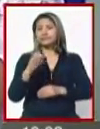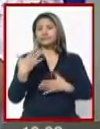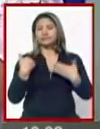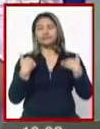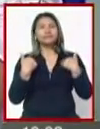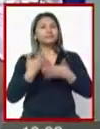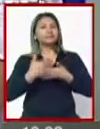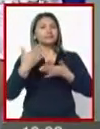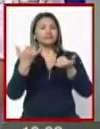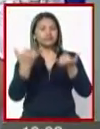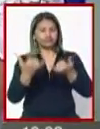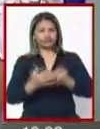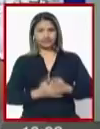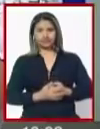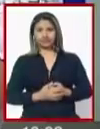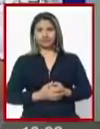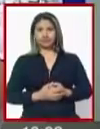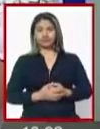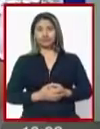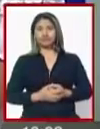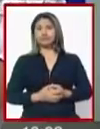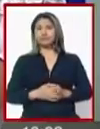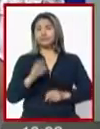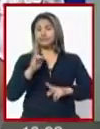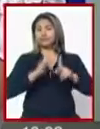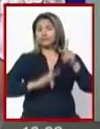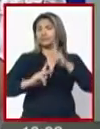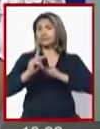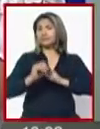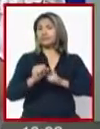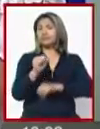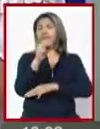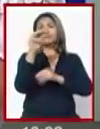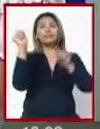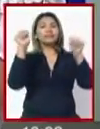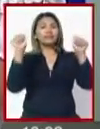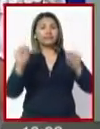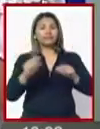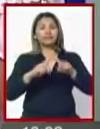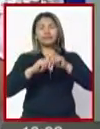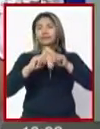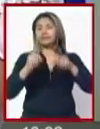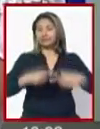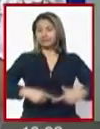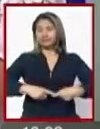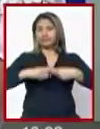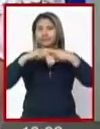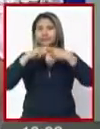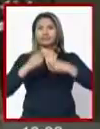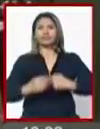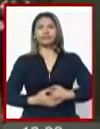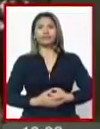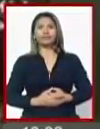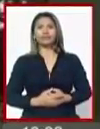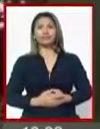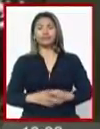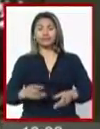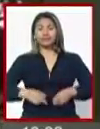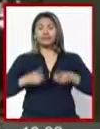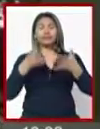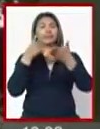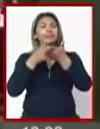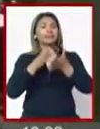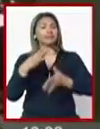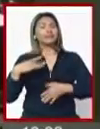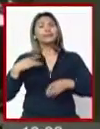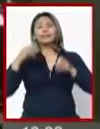tenía prevista para hoy de los activistas por el medio ambiente, pero se suspendió. Denuncia en contra de